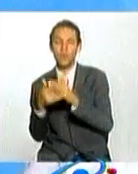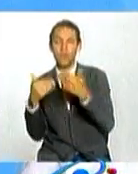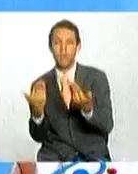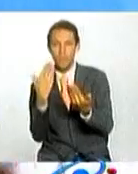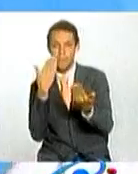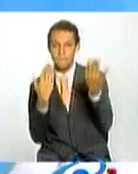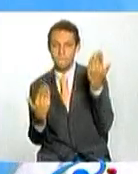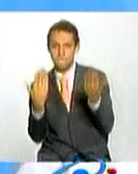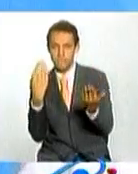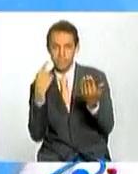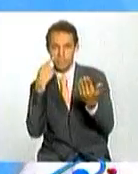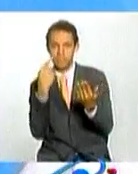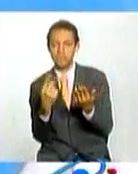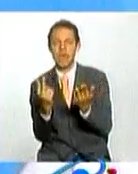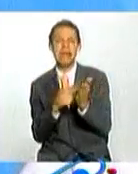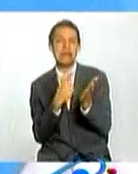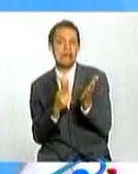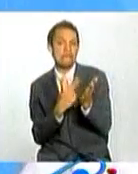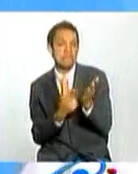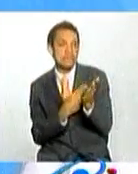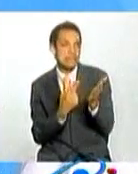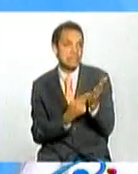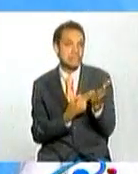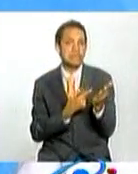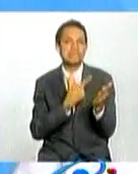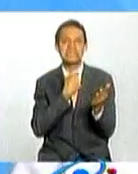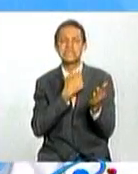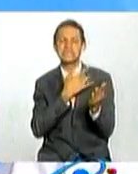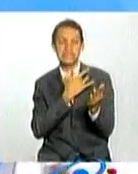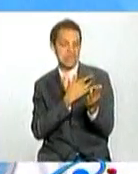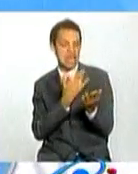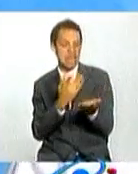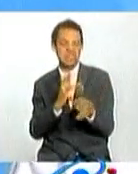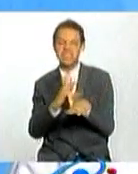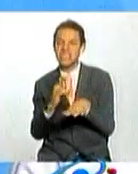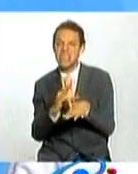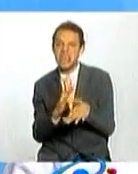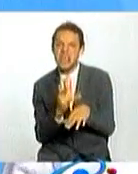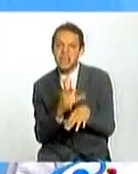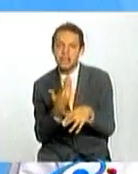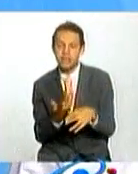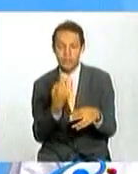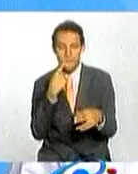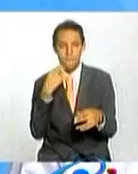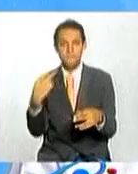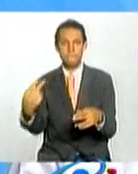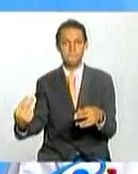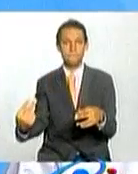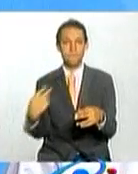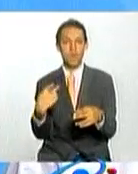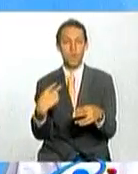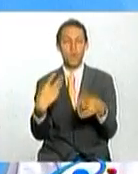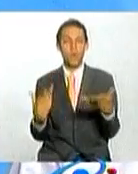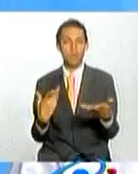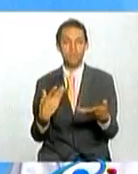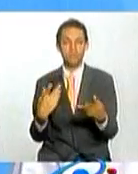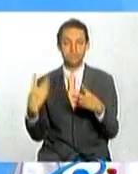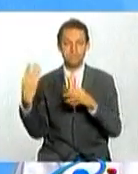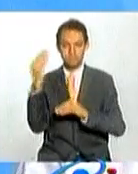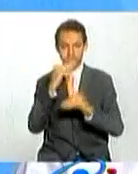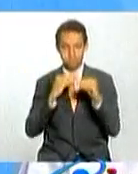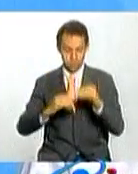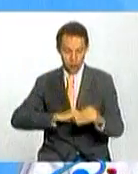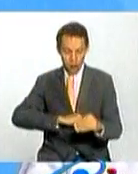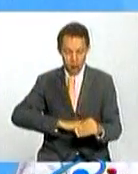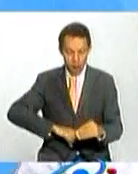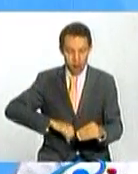pronto ustedes pueden ver en una revista o tocarse y sentir ciertas masas, y que puedo llegar yo a ver a través de un equipo diagnóstico como es la